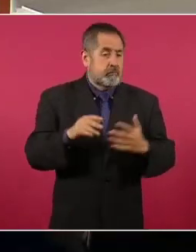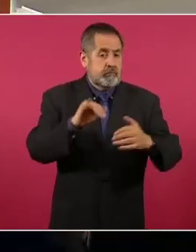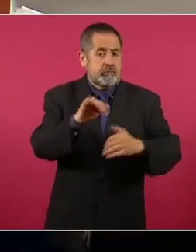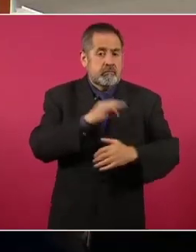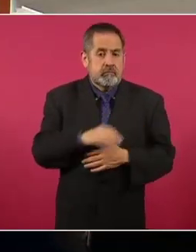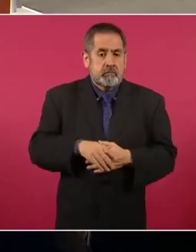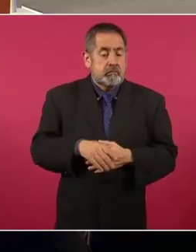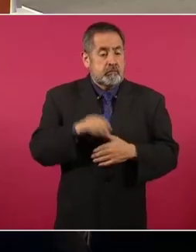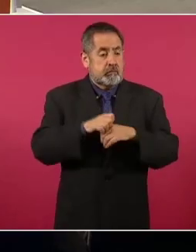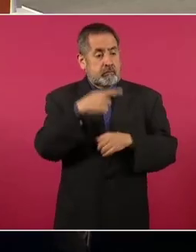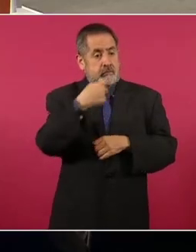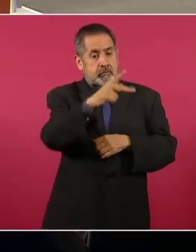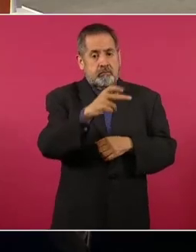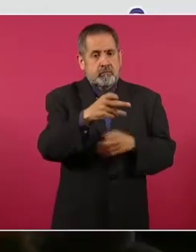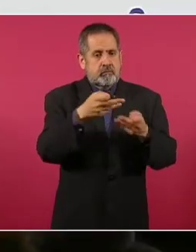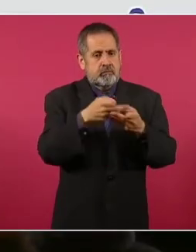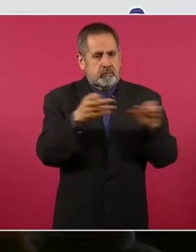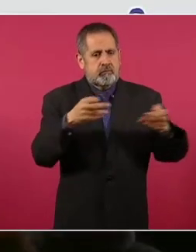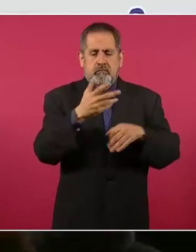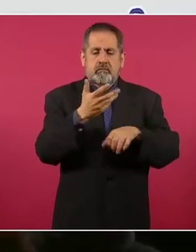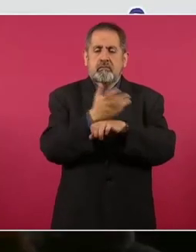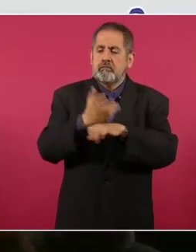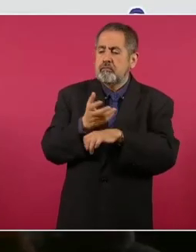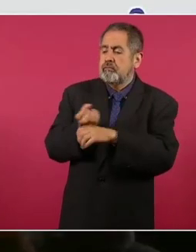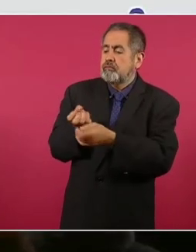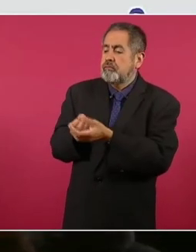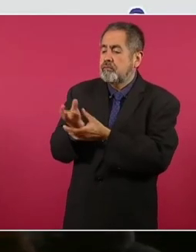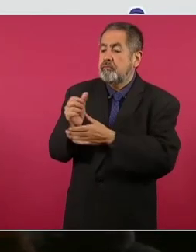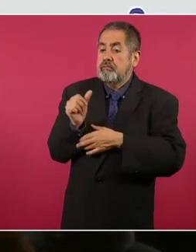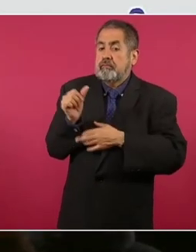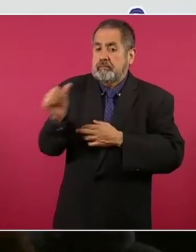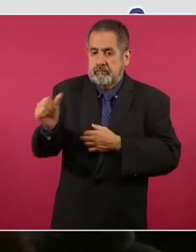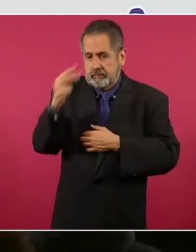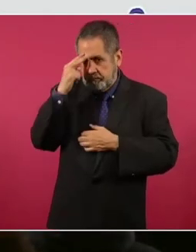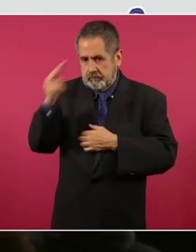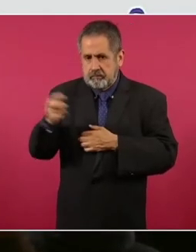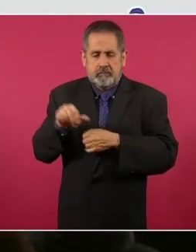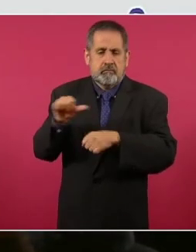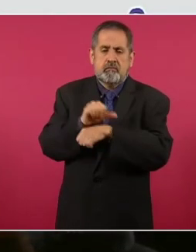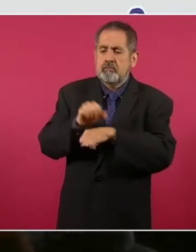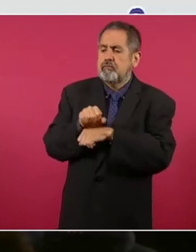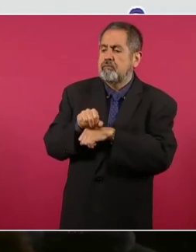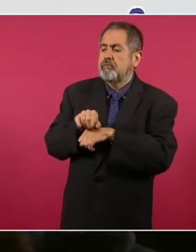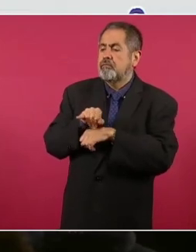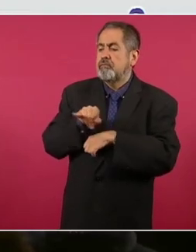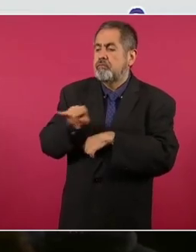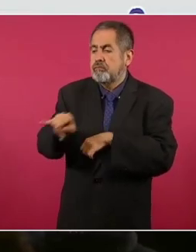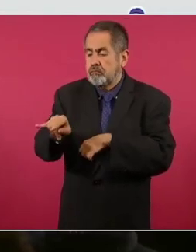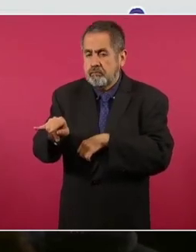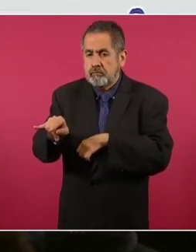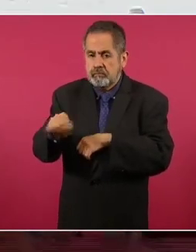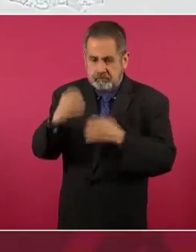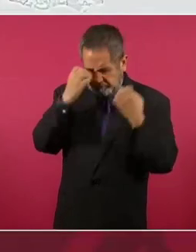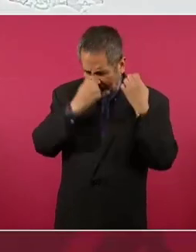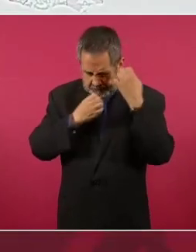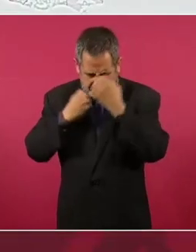cuando sale de tu territorio un vehículo con el mismo énfasis que revisas un vehículo que entra a tu territorio.